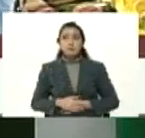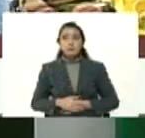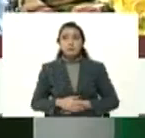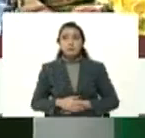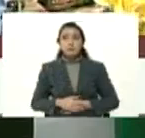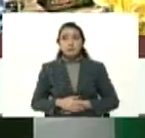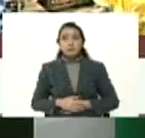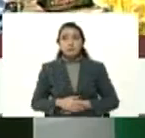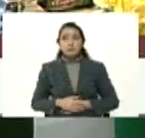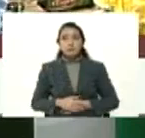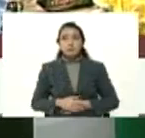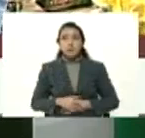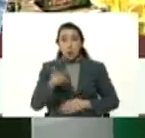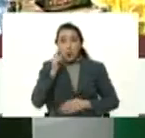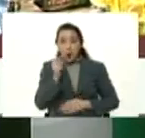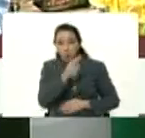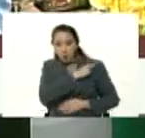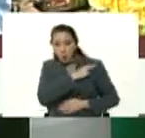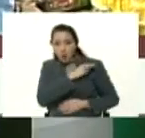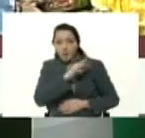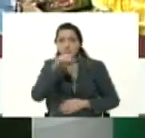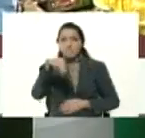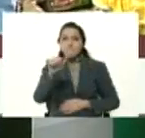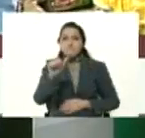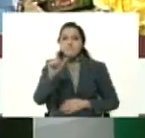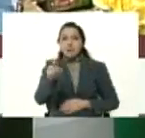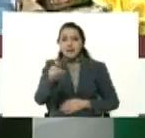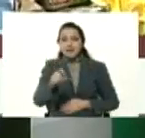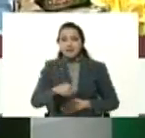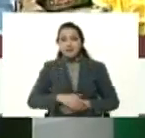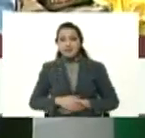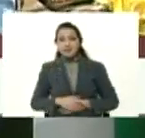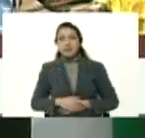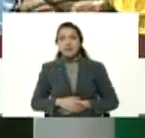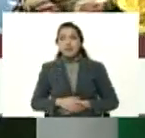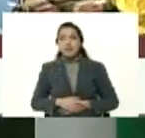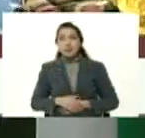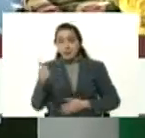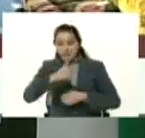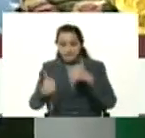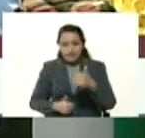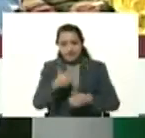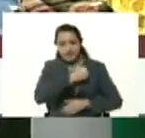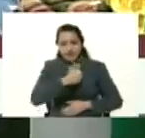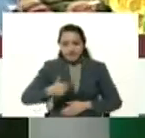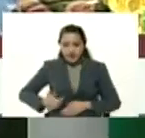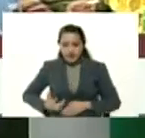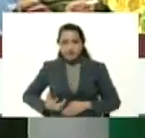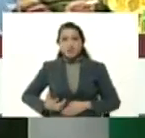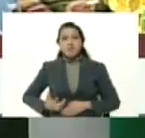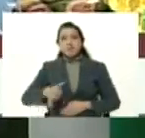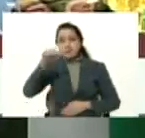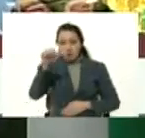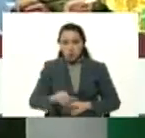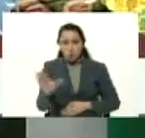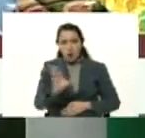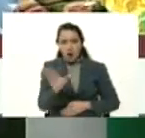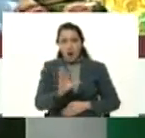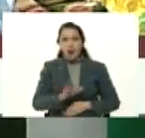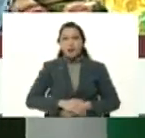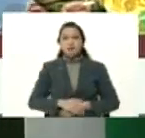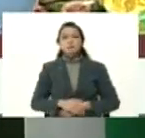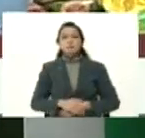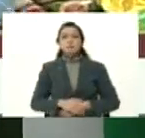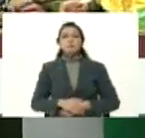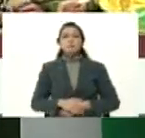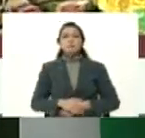Max Pérez se llamaba el jefe mío. Max Pérez, vicepresidente de la región sur. Y